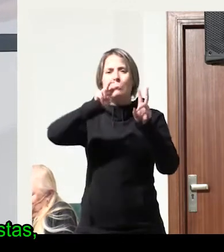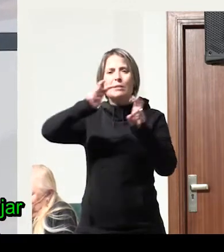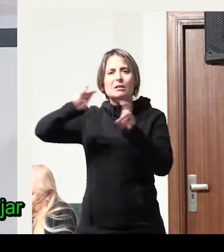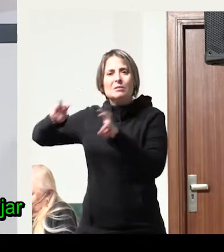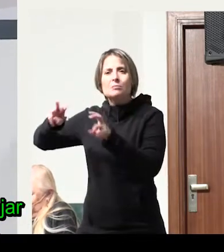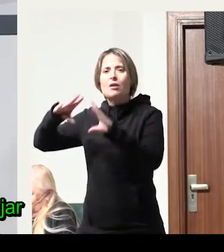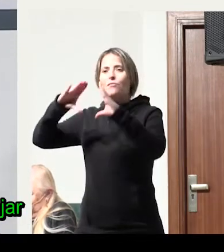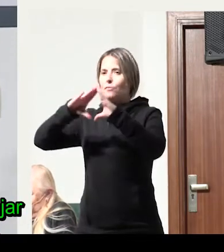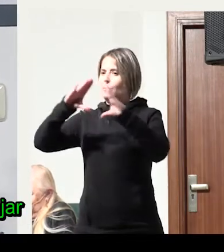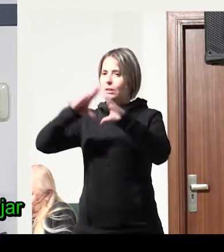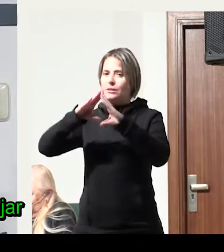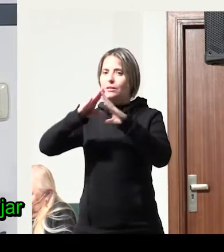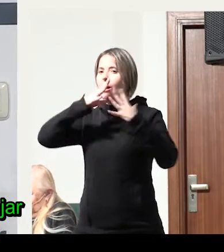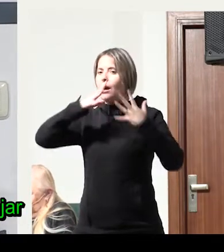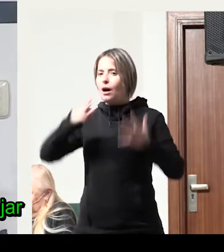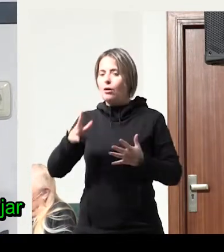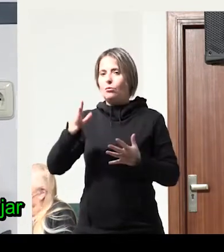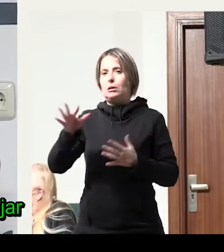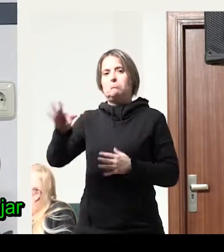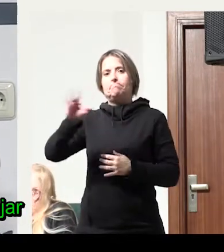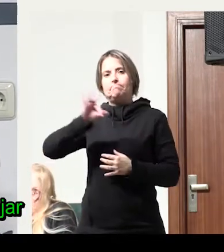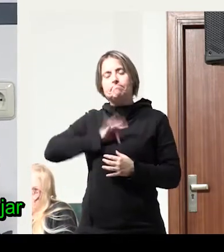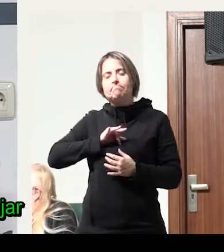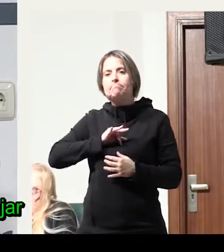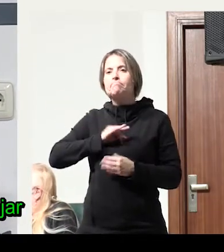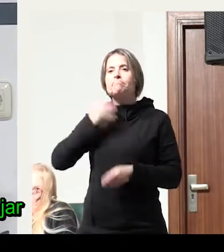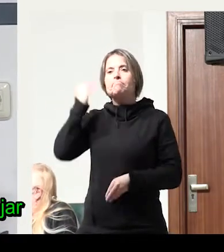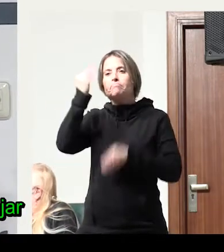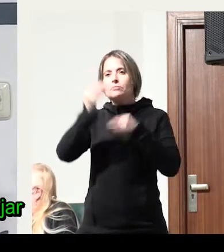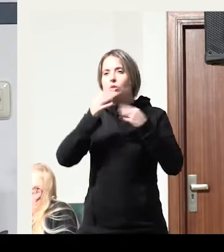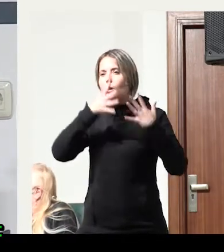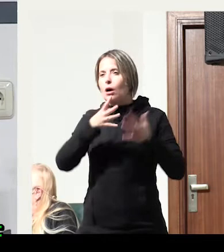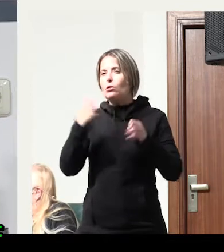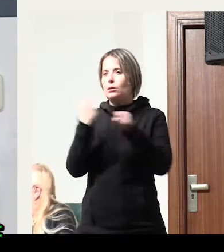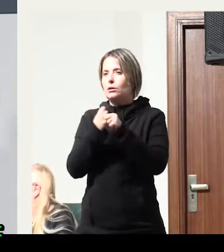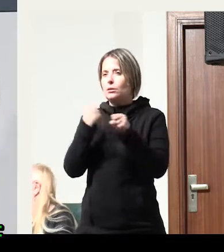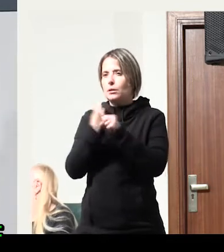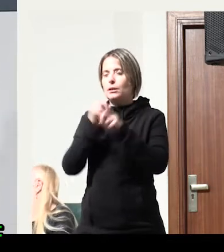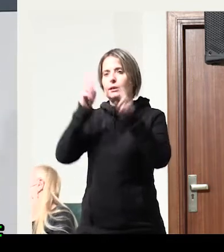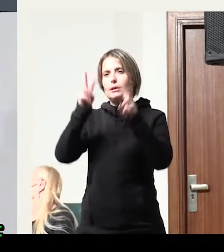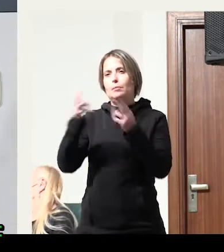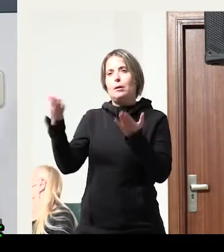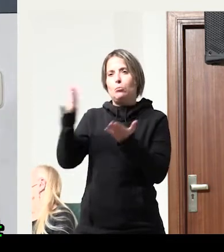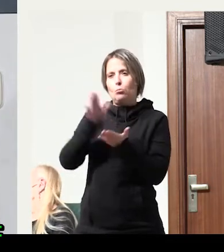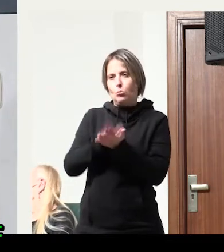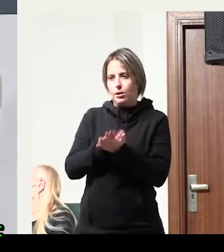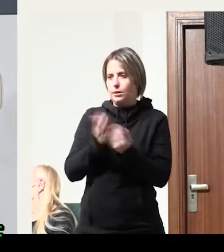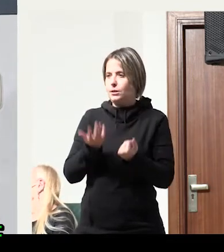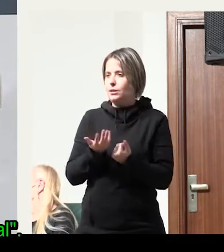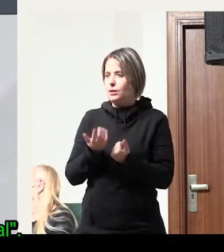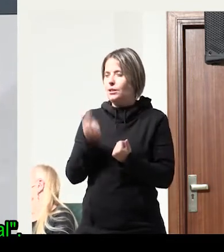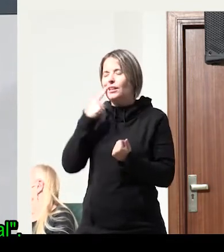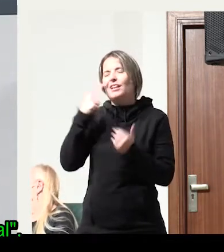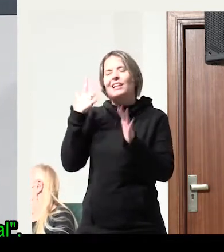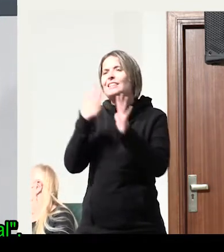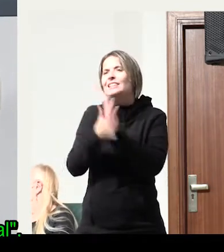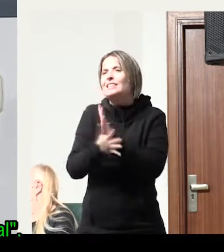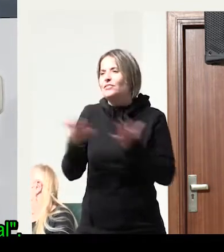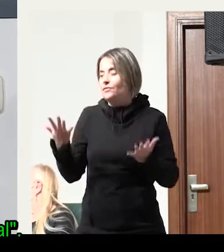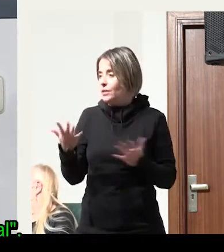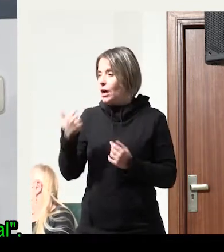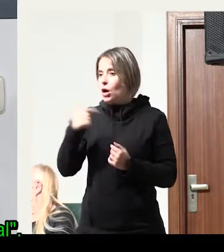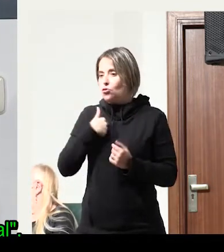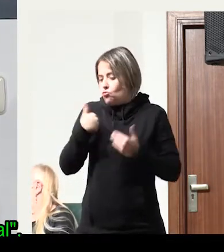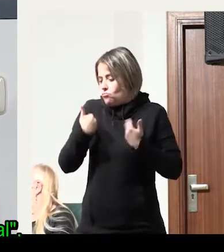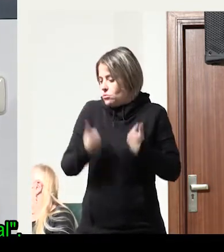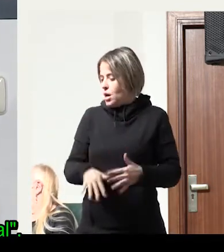creo que ahora nos toca trabajar sobre el tema de la muerte. ¿Qué significa eso? Porque alguien puede decir, bueno, pero yo ya estoy trabajando, yo ya he